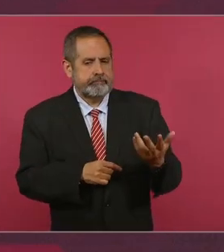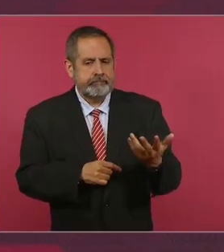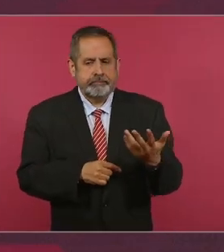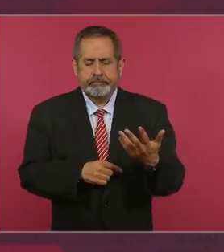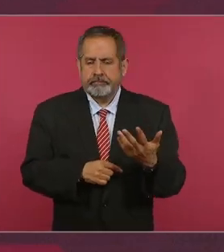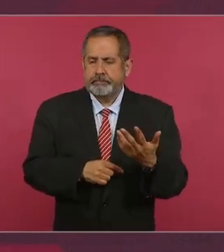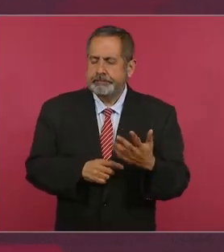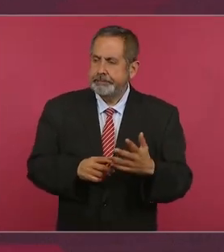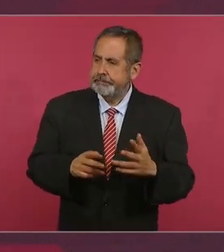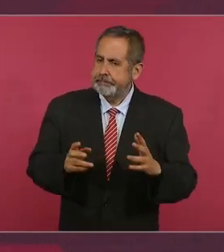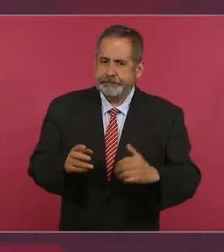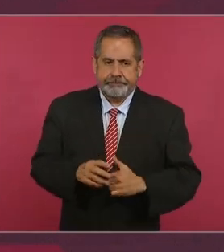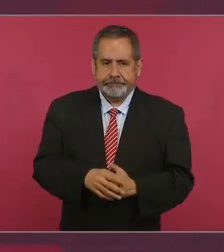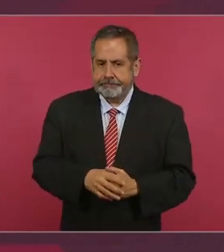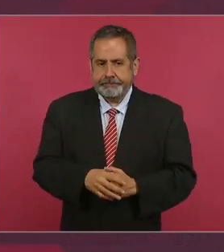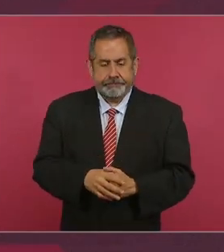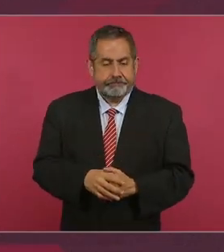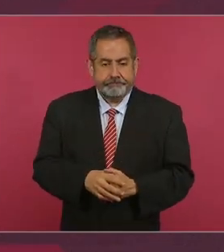salieron